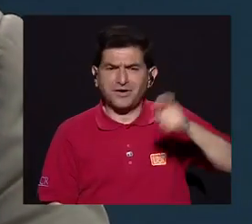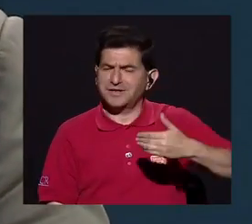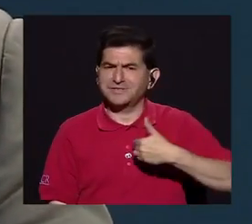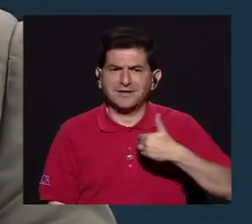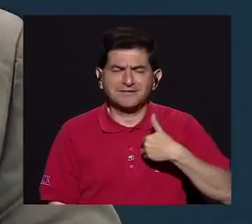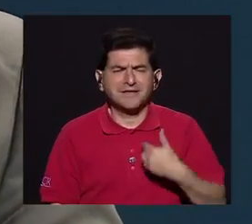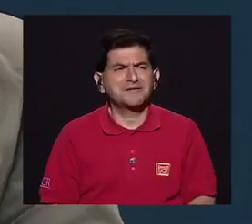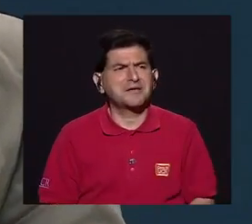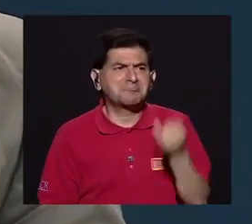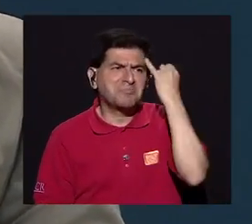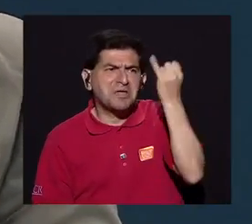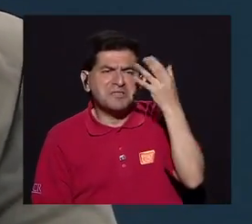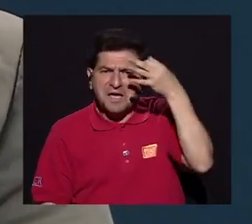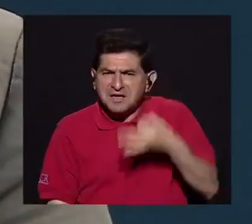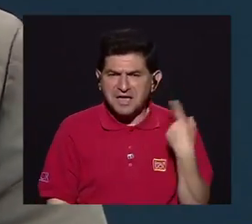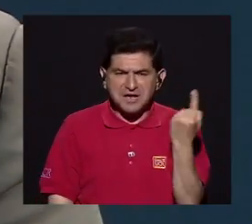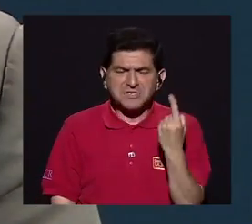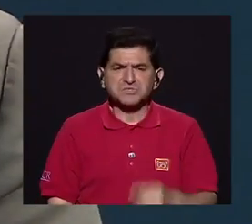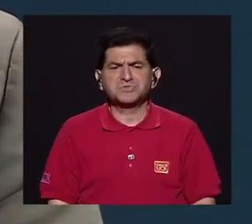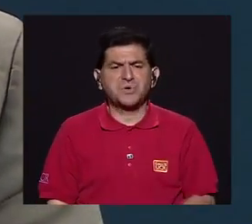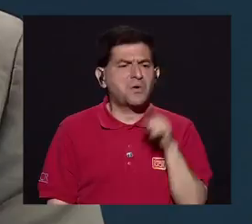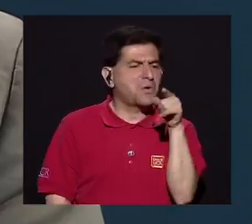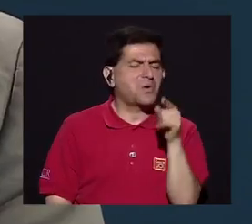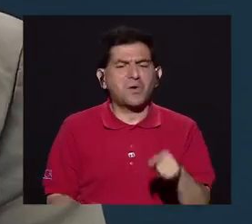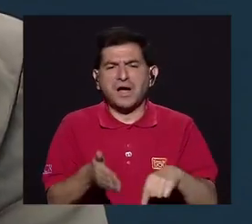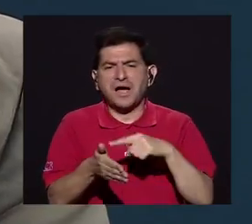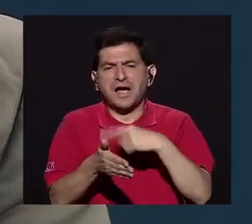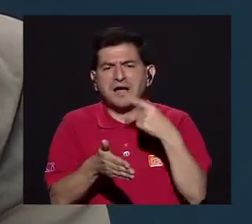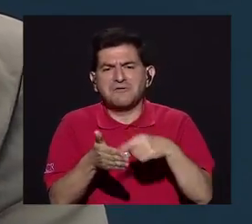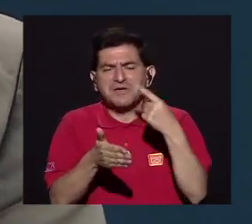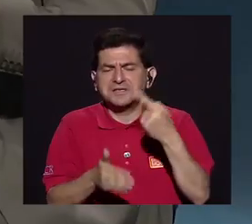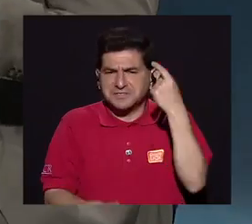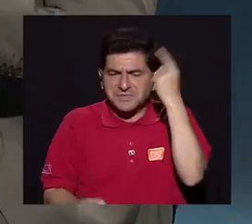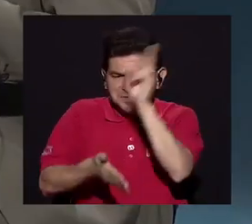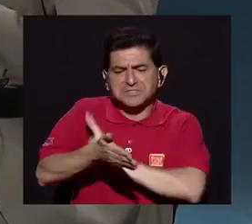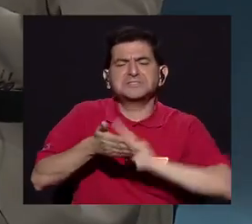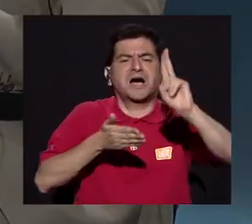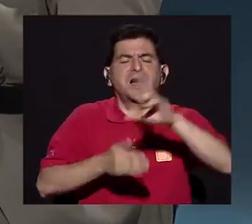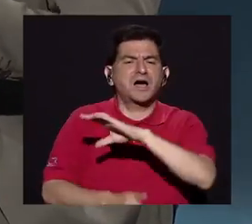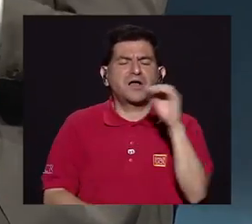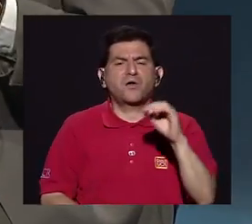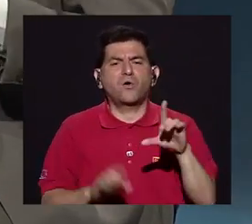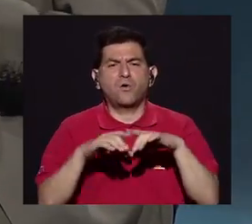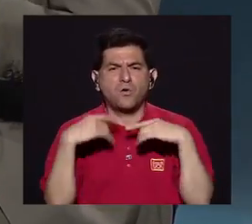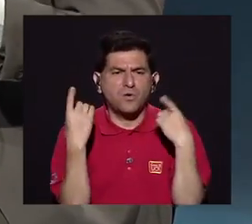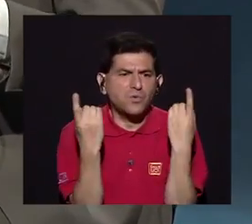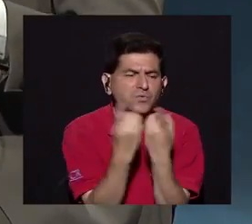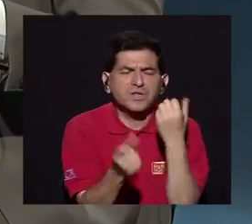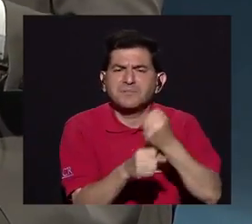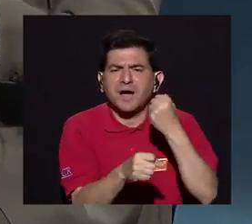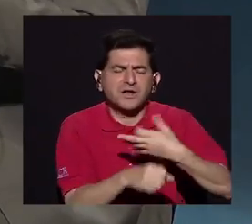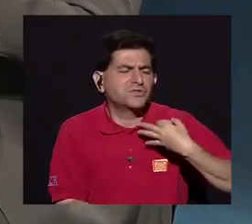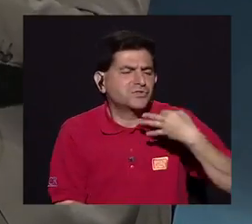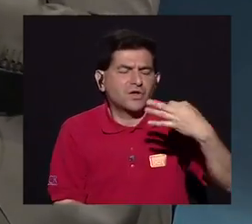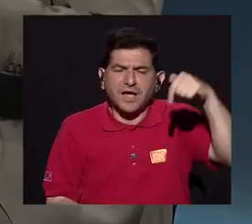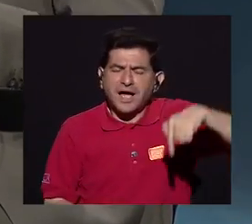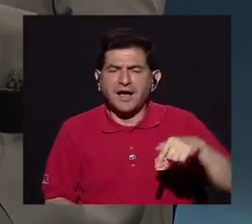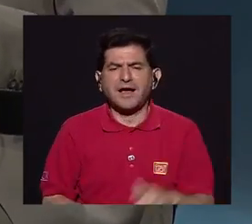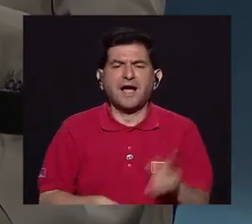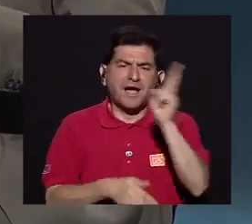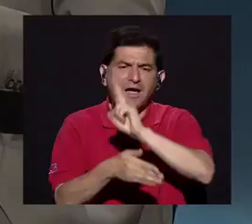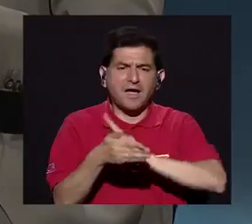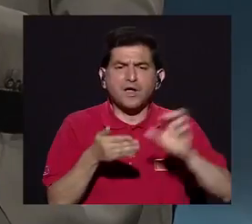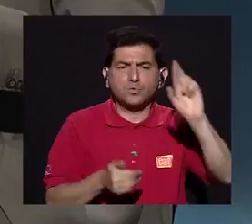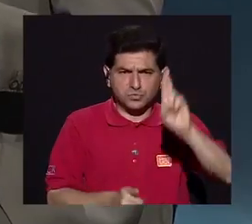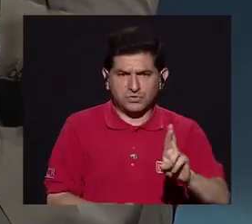necesariamente tenemos que plantearlo solamente en la academia, como muchas veces lo podemos pensar, o en el departamento que trabajamos cotidianamente acá en la